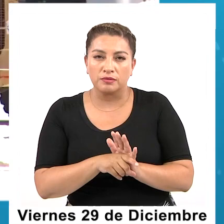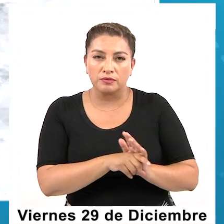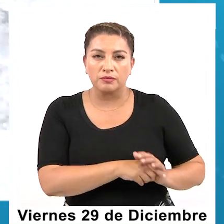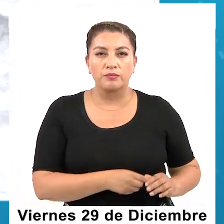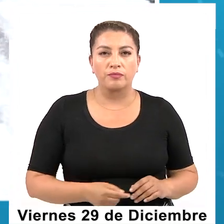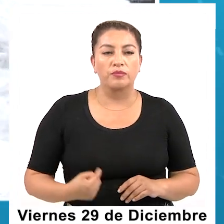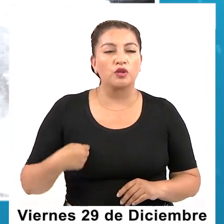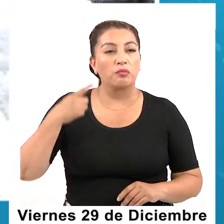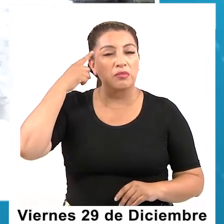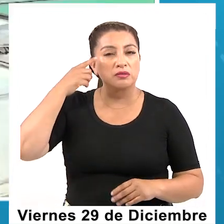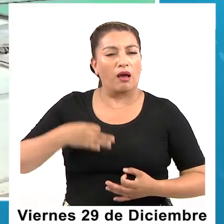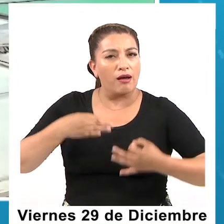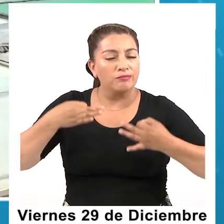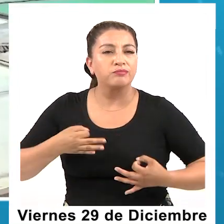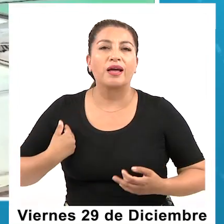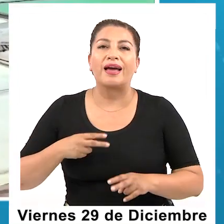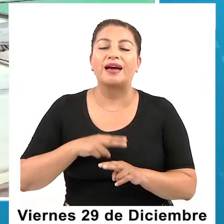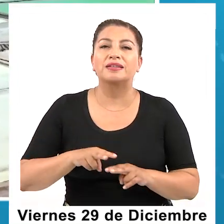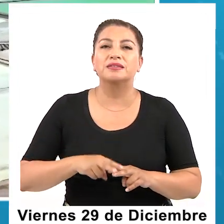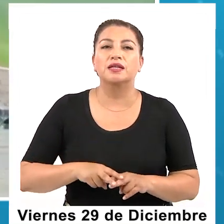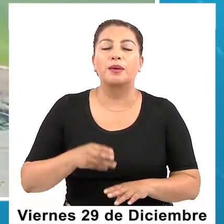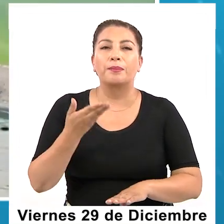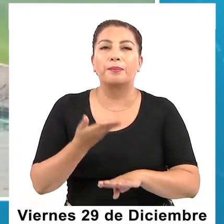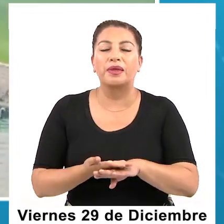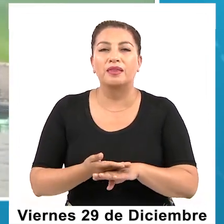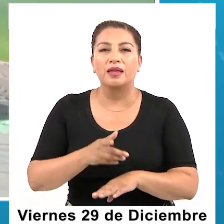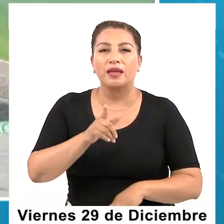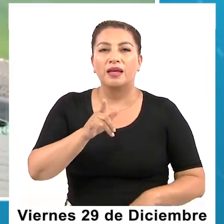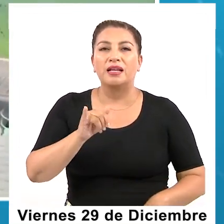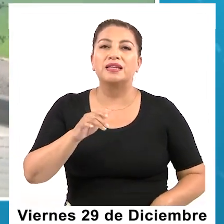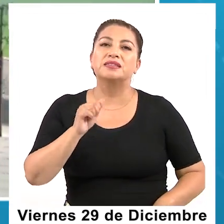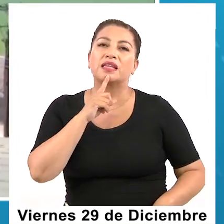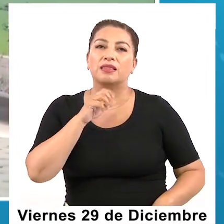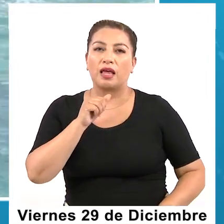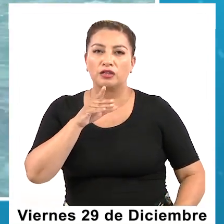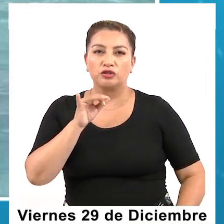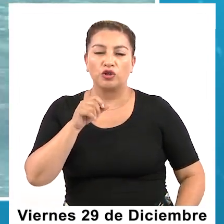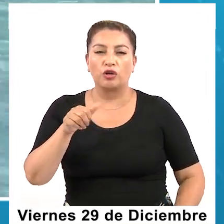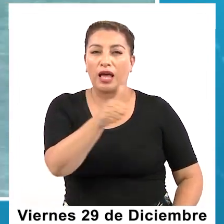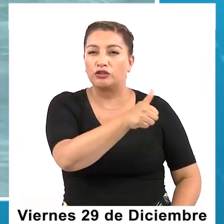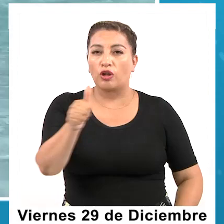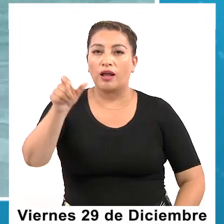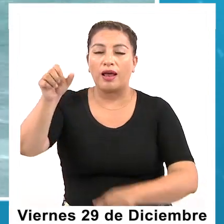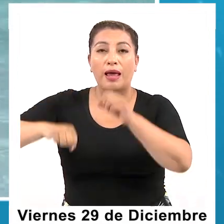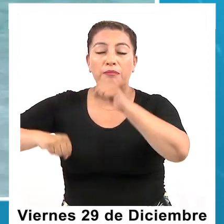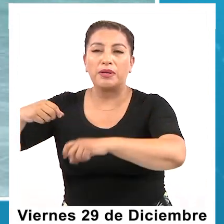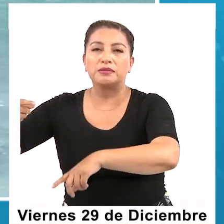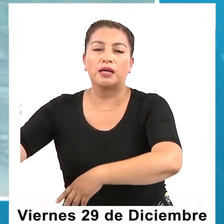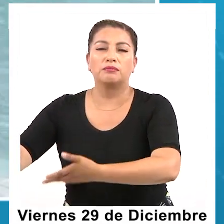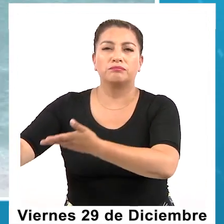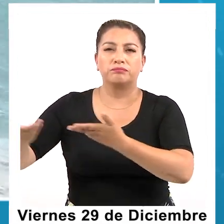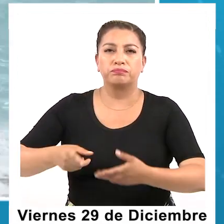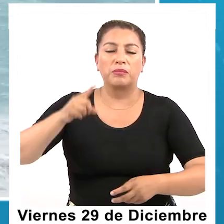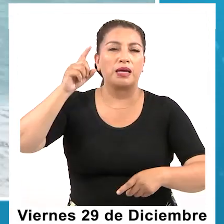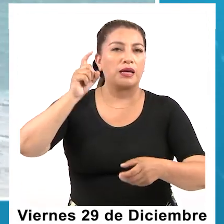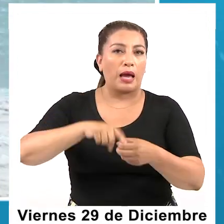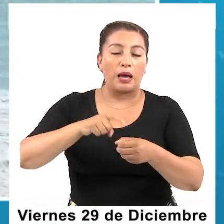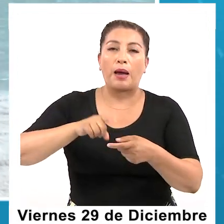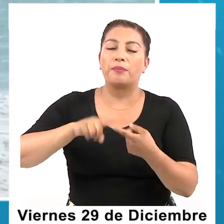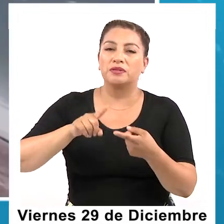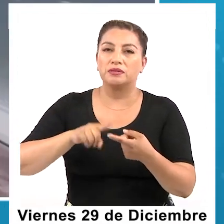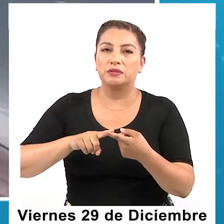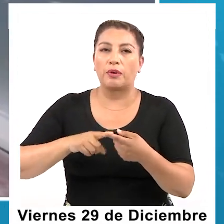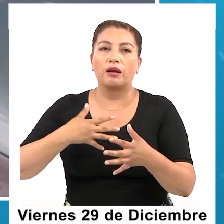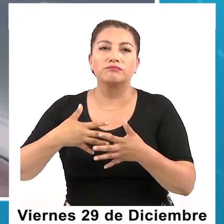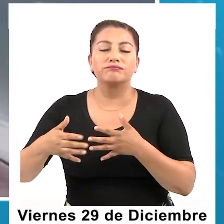ideológica, yo creo que lo que correspondía era hacer una licitación internacional e invitar a todas las empresas a participar de manera clara, transparente,